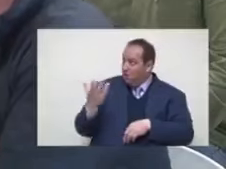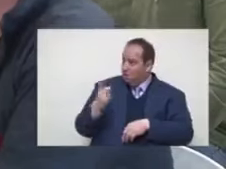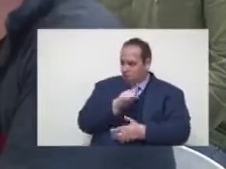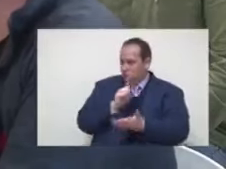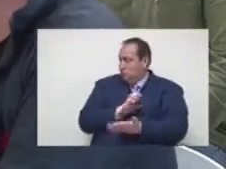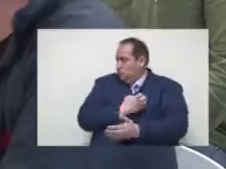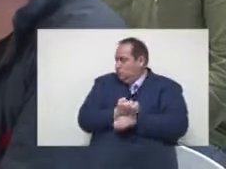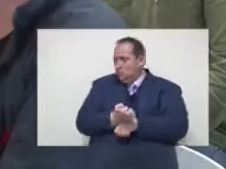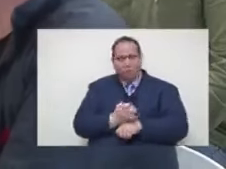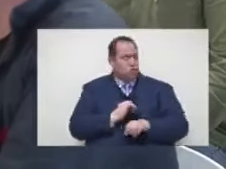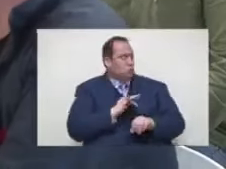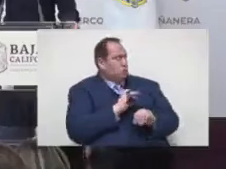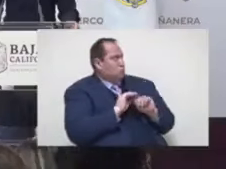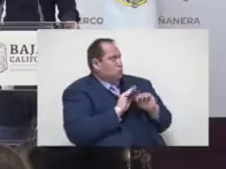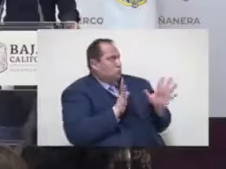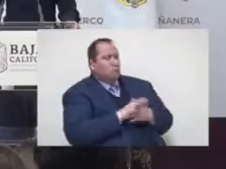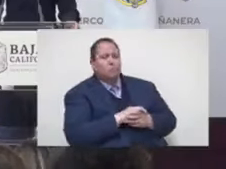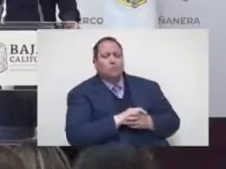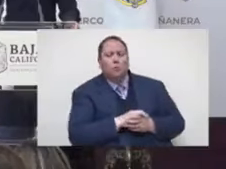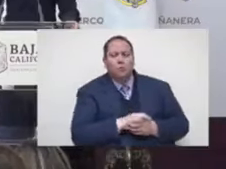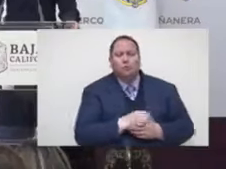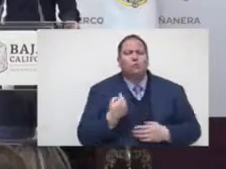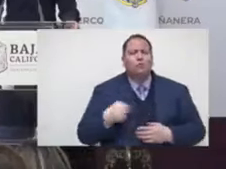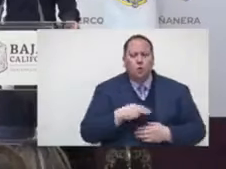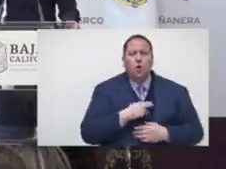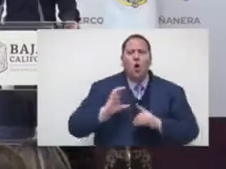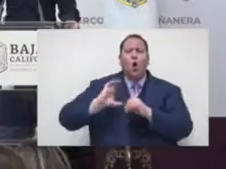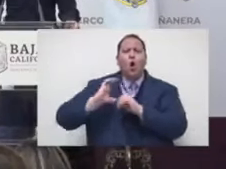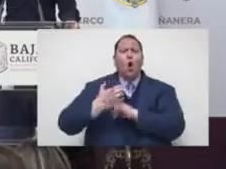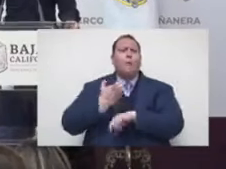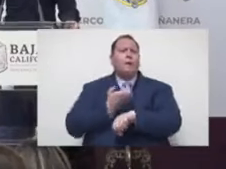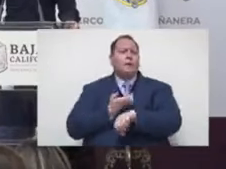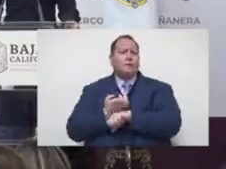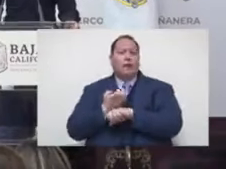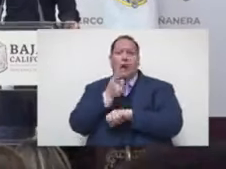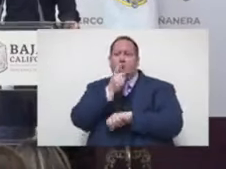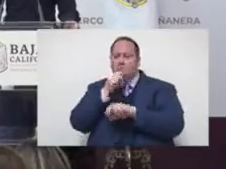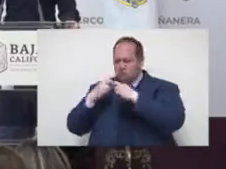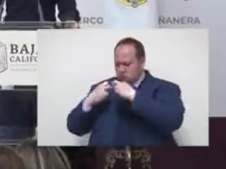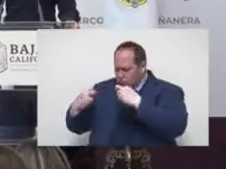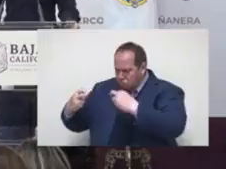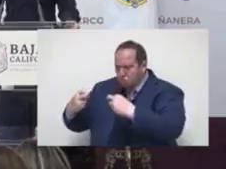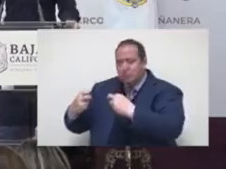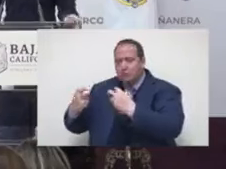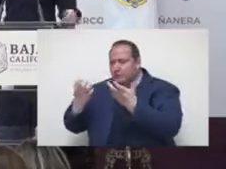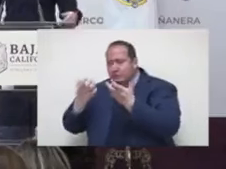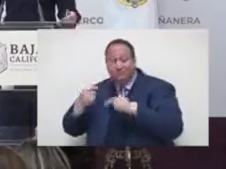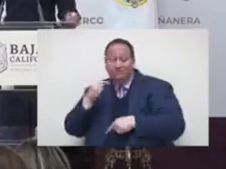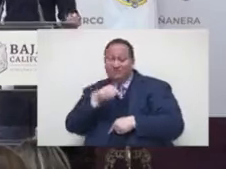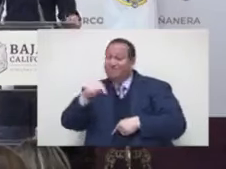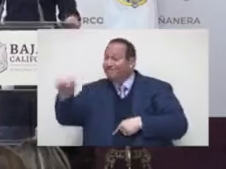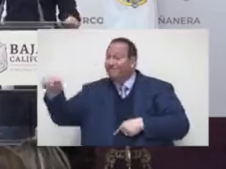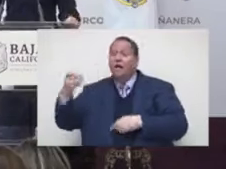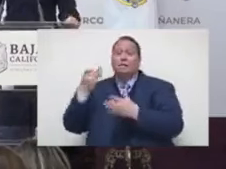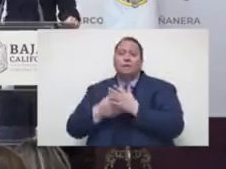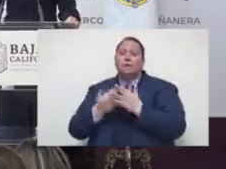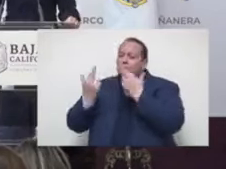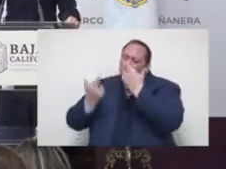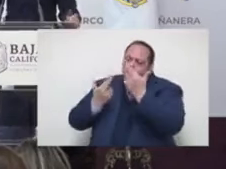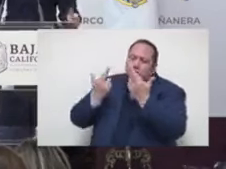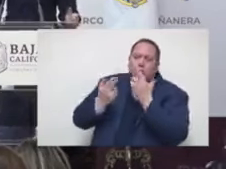estatal? Sí, cómo no, por supuesto, incluso lo vemos en el Consejo Estatal de Seguridad, lo vemos, es uno de los temas que constantemente estamos